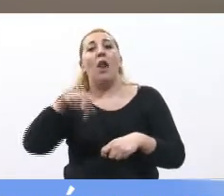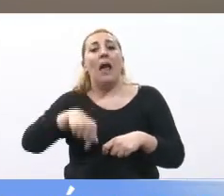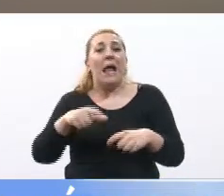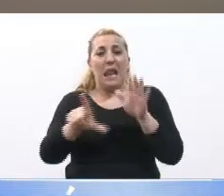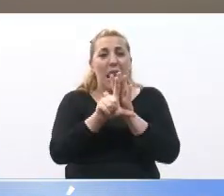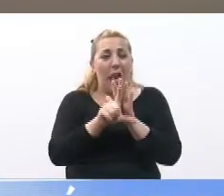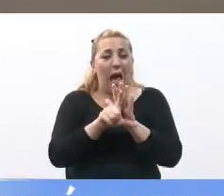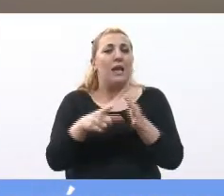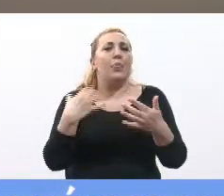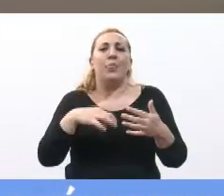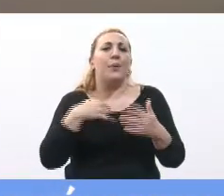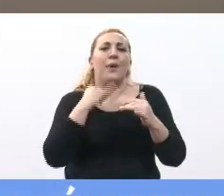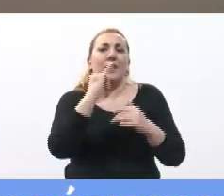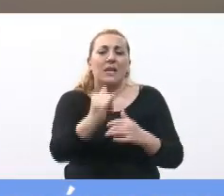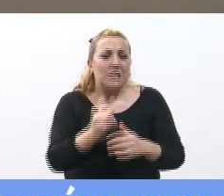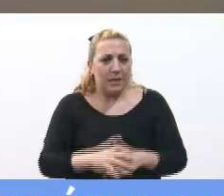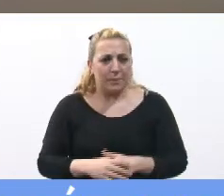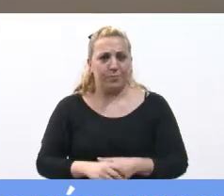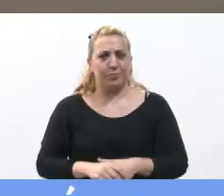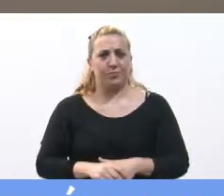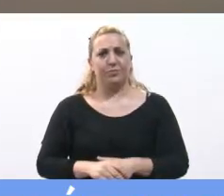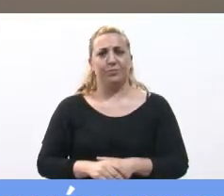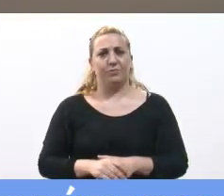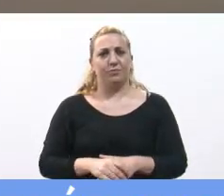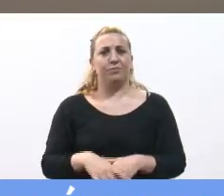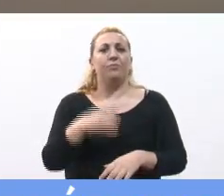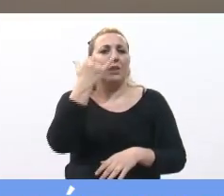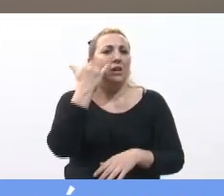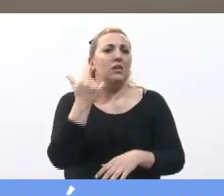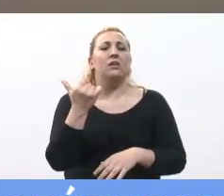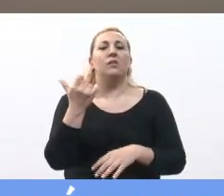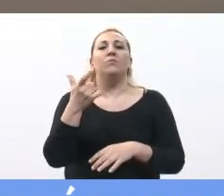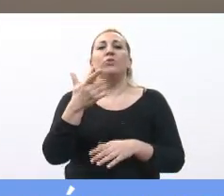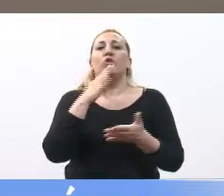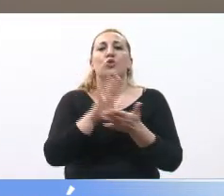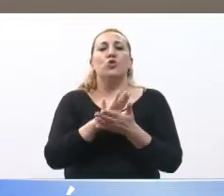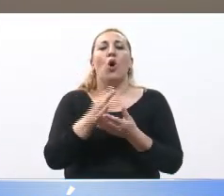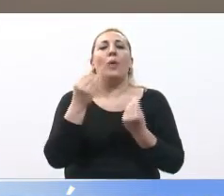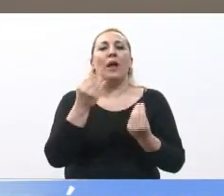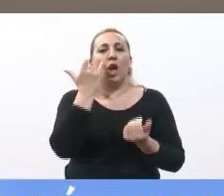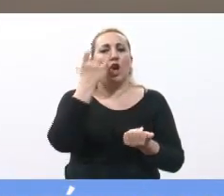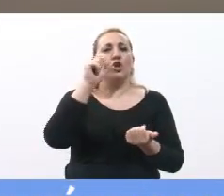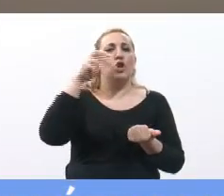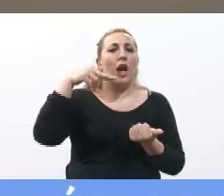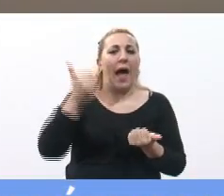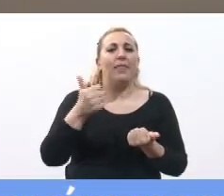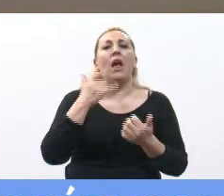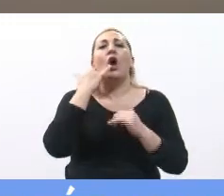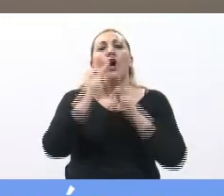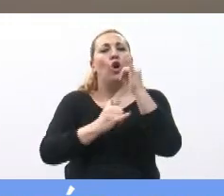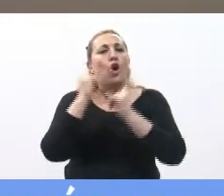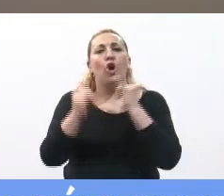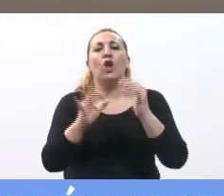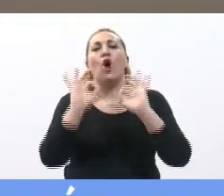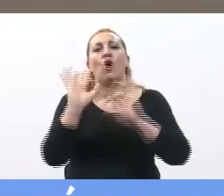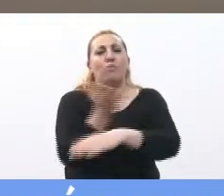quiero dejar de decir, ya han contado los cargos que ha ocupado Yolanda, han contado lo maravillosa de toda